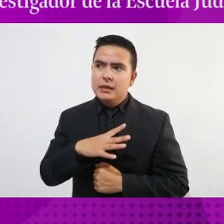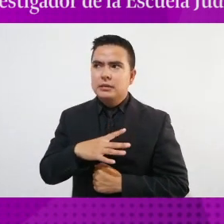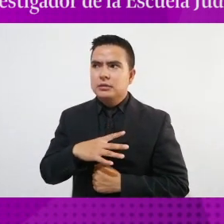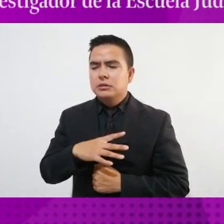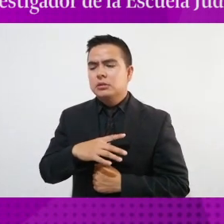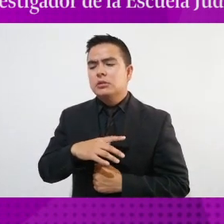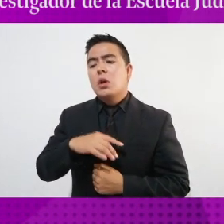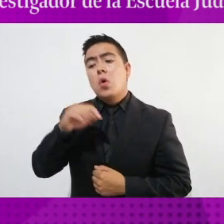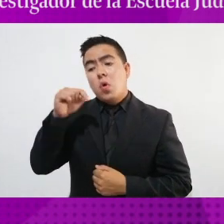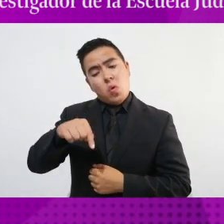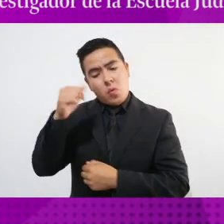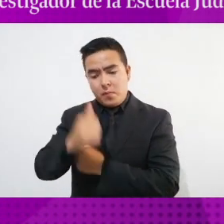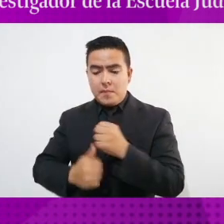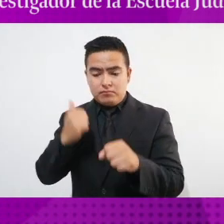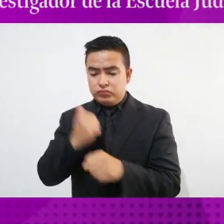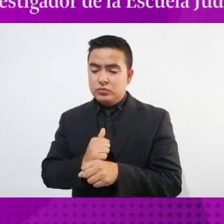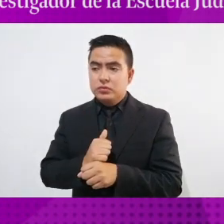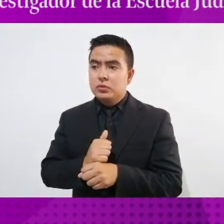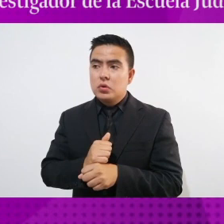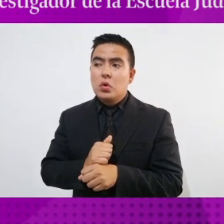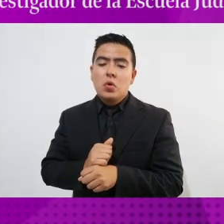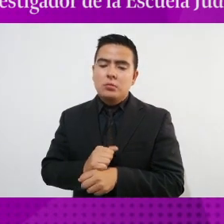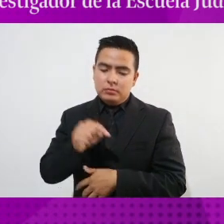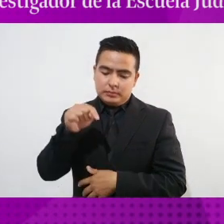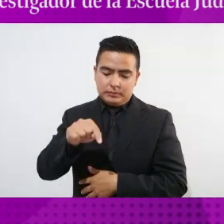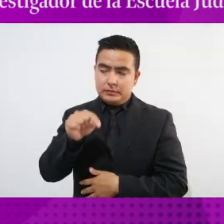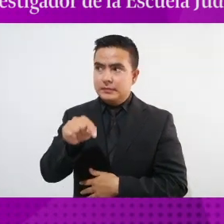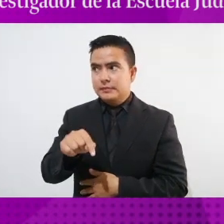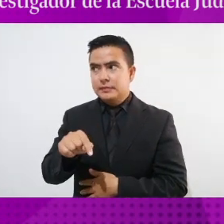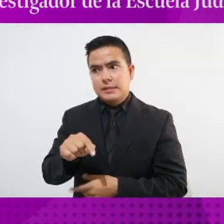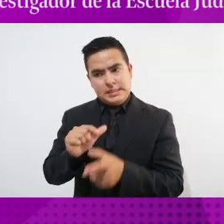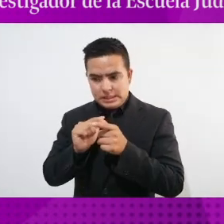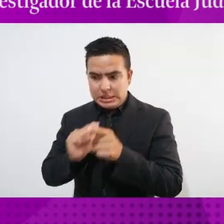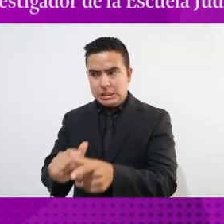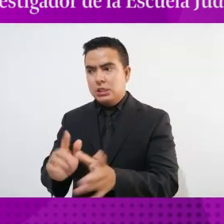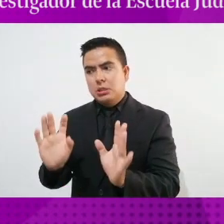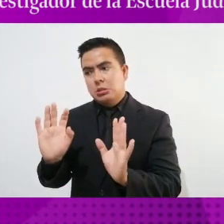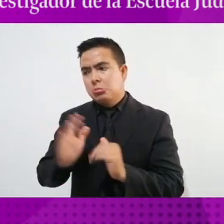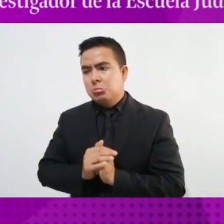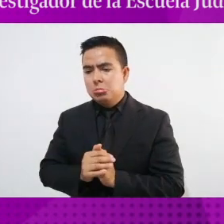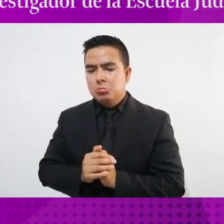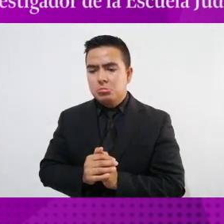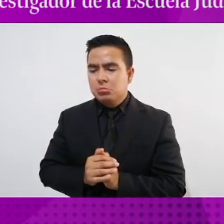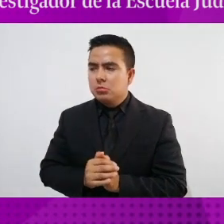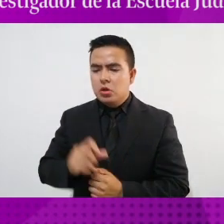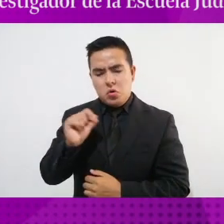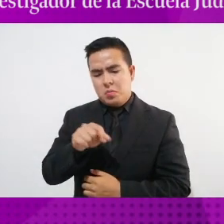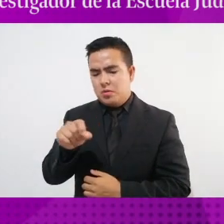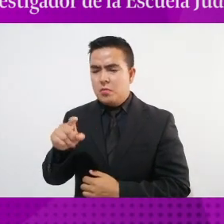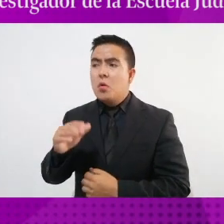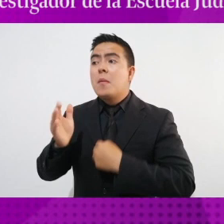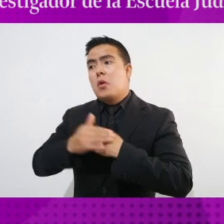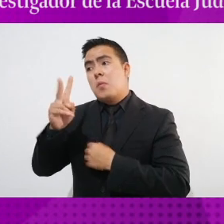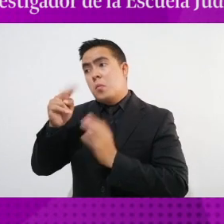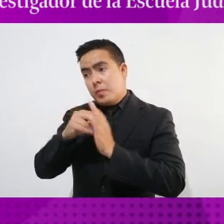la elección de este año y pues que los legisladores que están en funciones, pues que le continúen hasta el